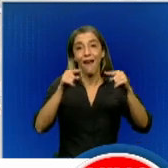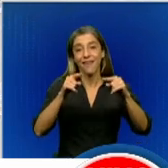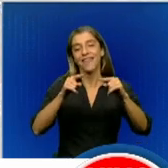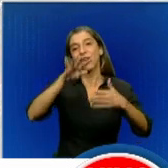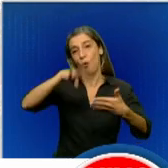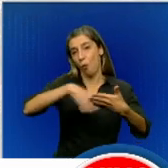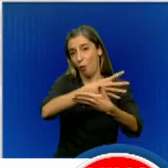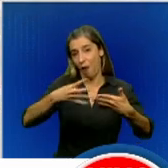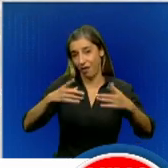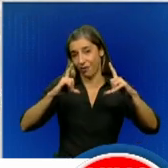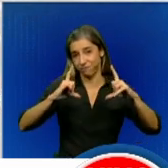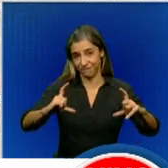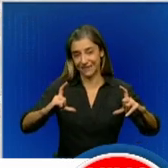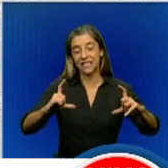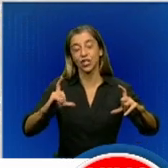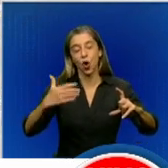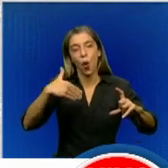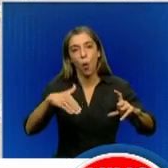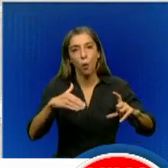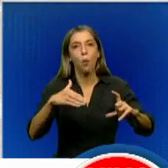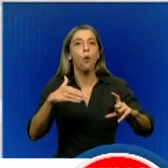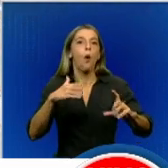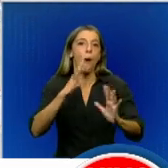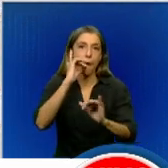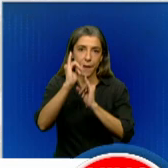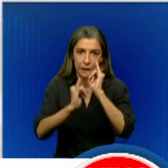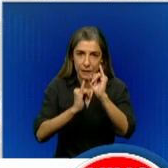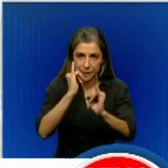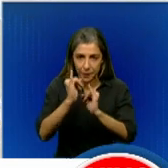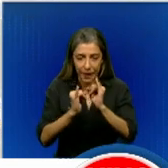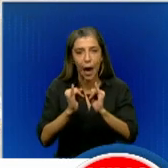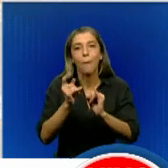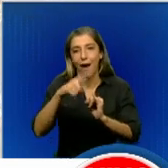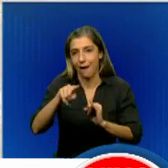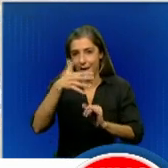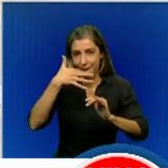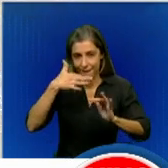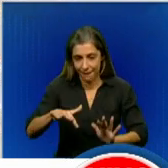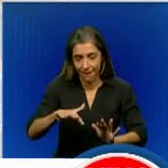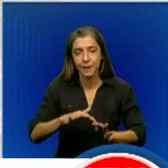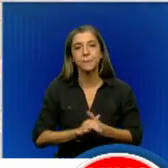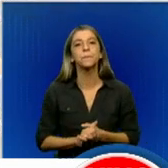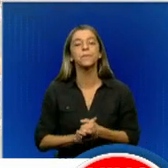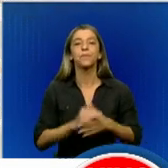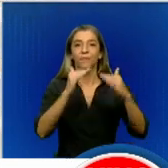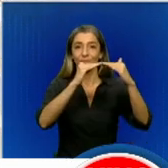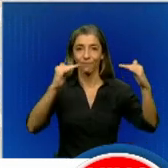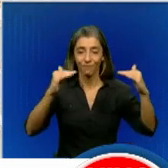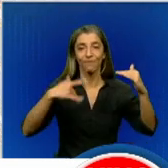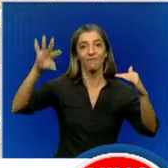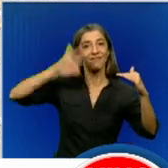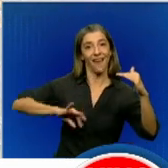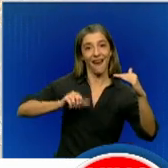cuadro que voy a tratar de explicarlo y que creo que se va a entender dice ganancia neta imponible